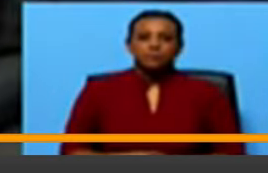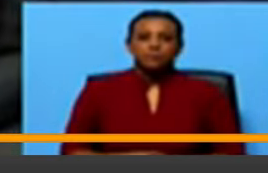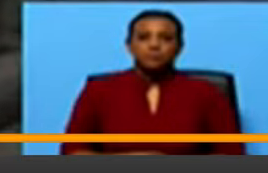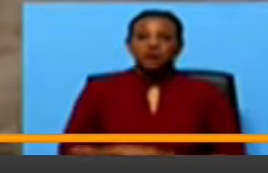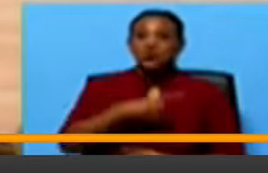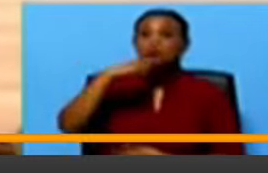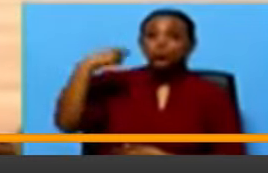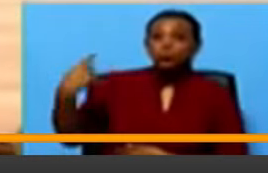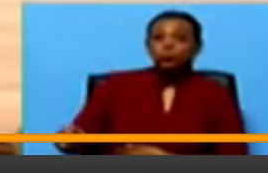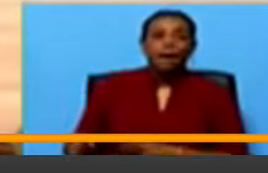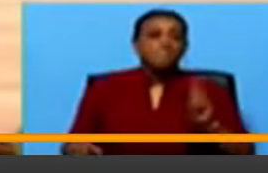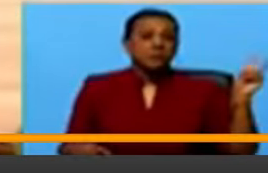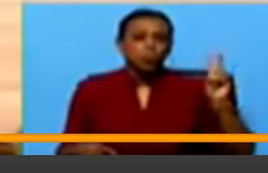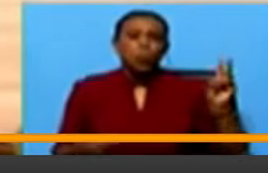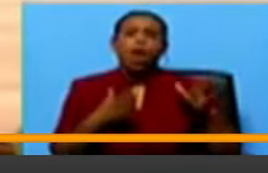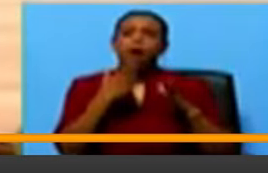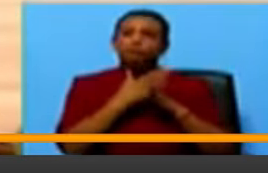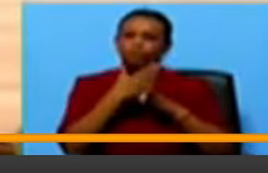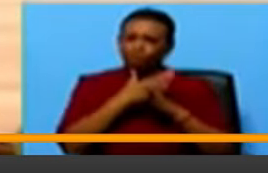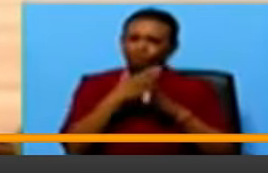Rusia y Venezuela compartimos